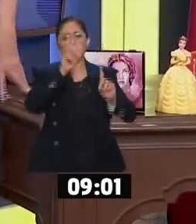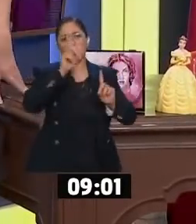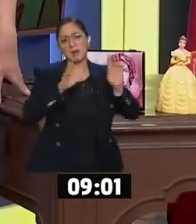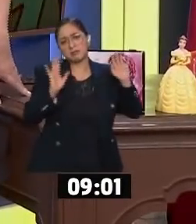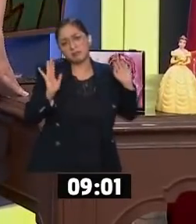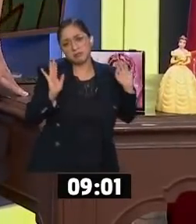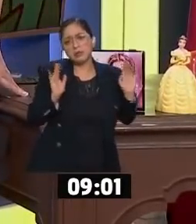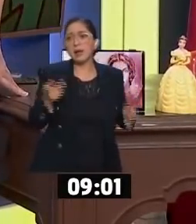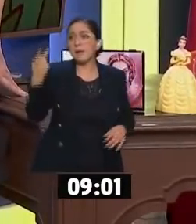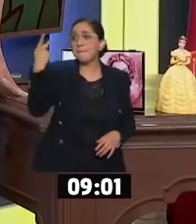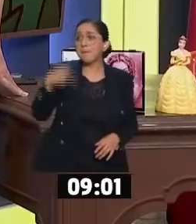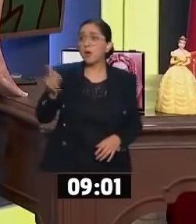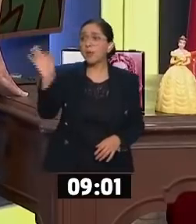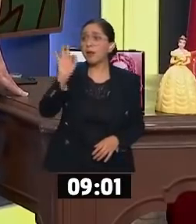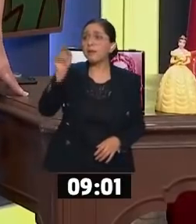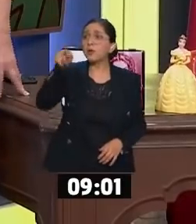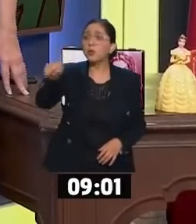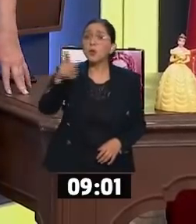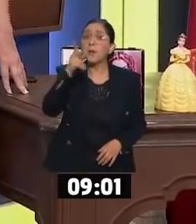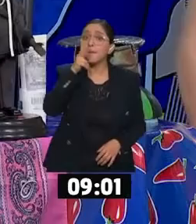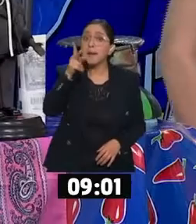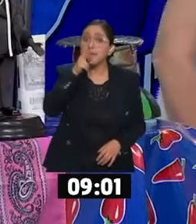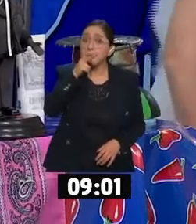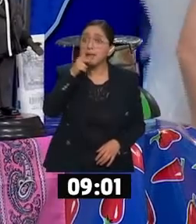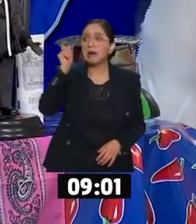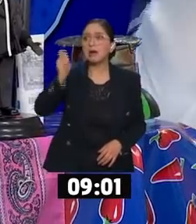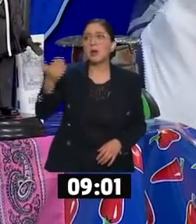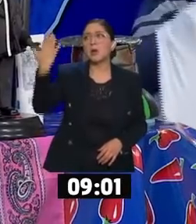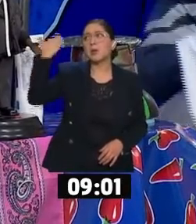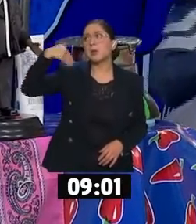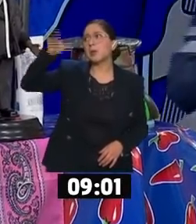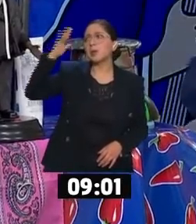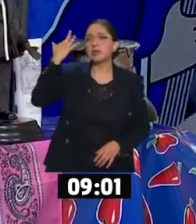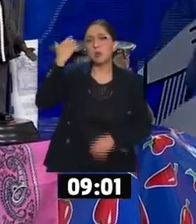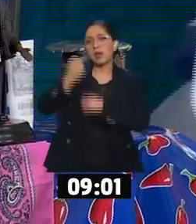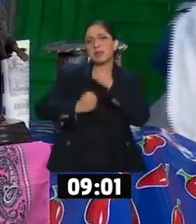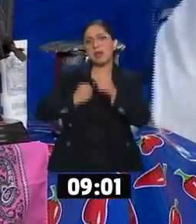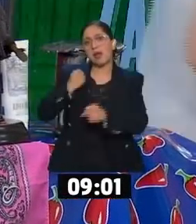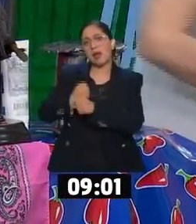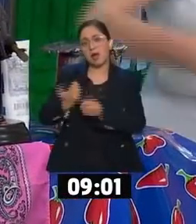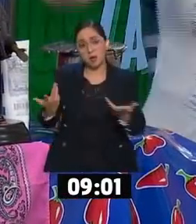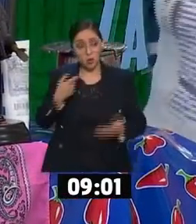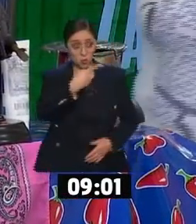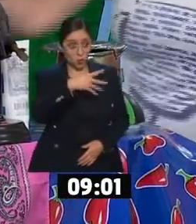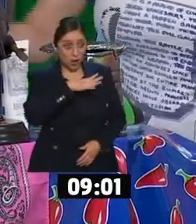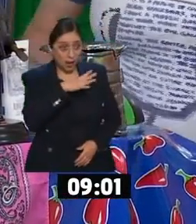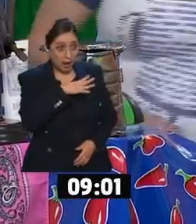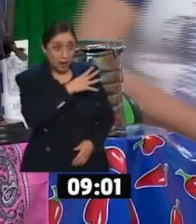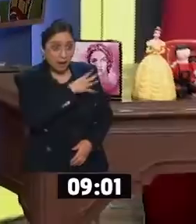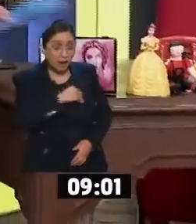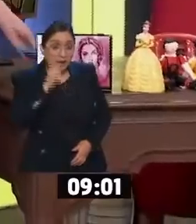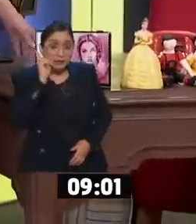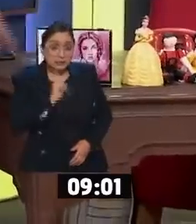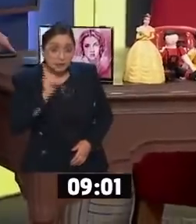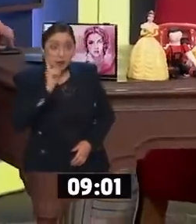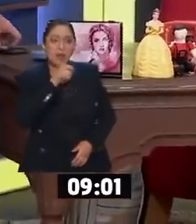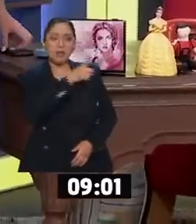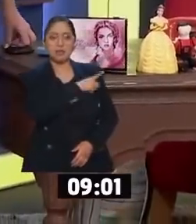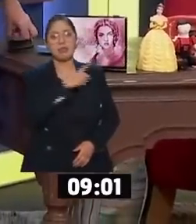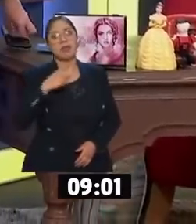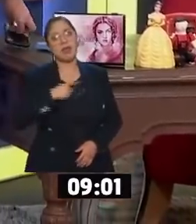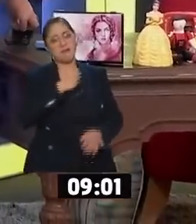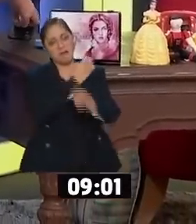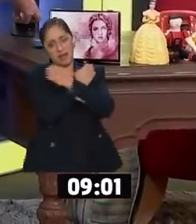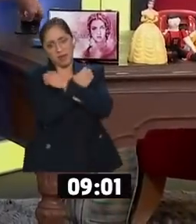pero hace 50 años, señora, señor. pues qué hijas ¿Cómo tiene, cree? señora, sí edúquelas. ¿Usted quiere muy bien, ver hijas? A muy ver. bien, ¡ay!